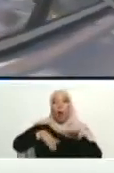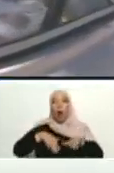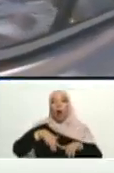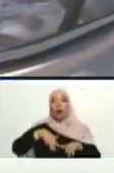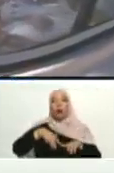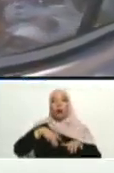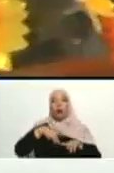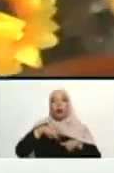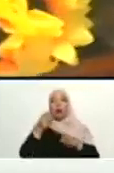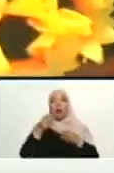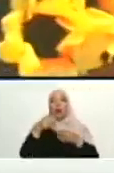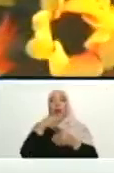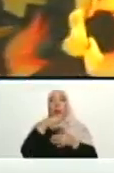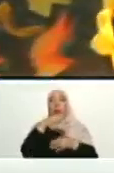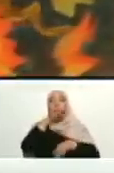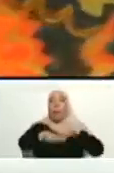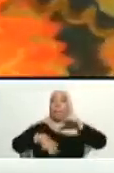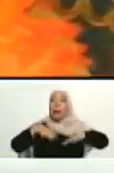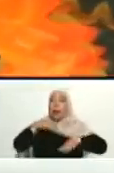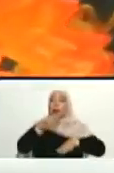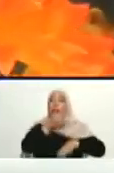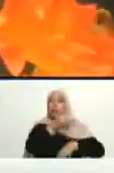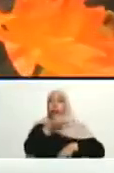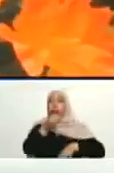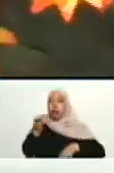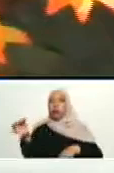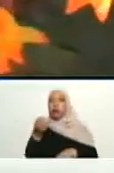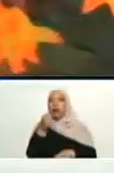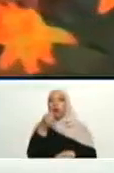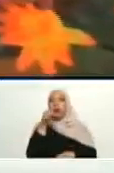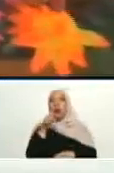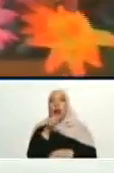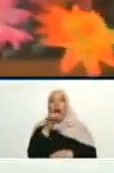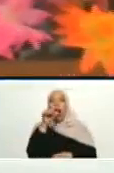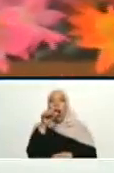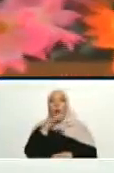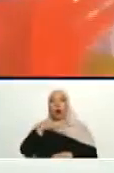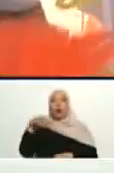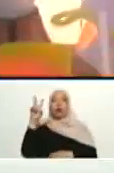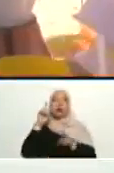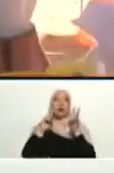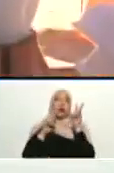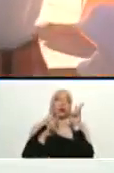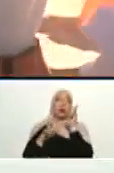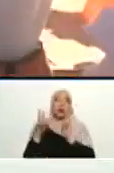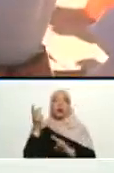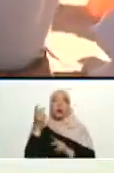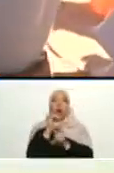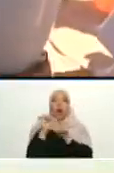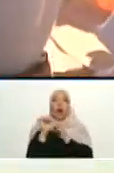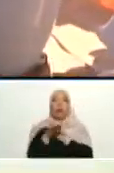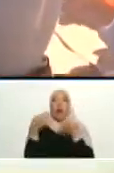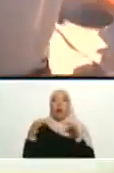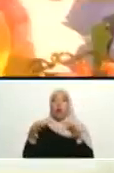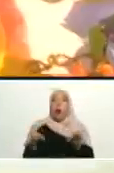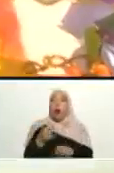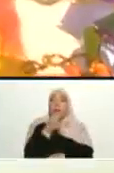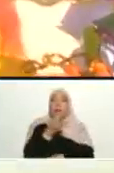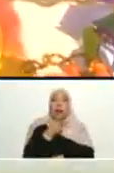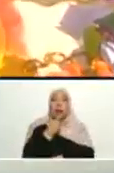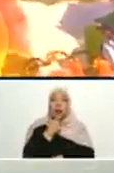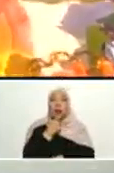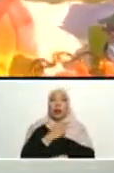y de playas perfectas, exuberantes, limpias, ecológicas, bellas. Y además